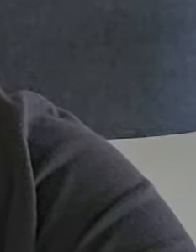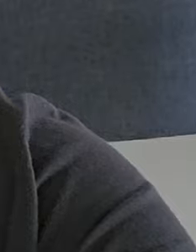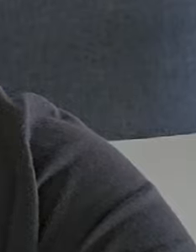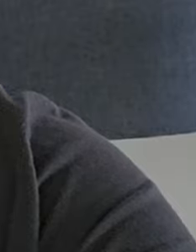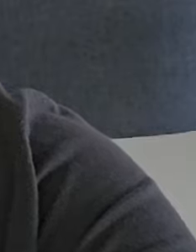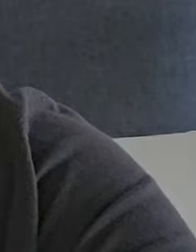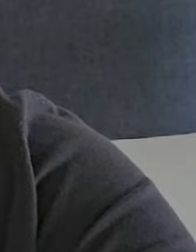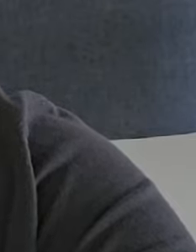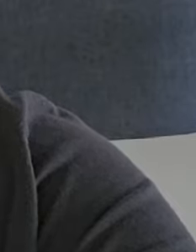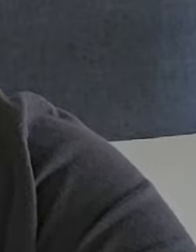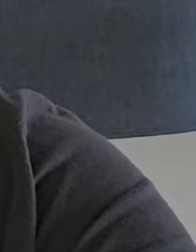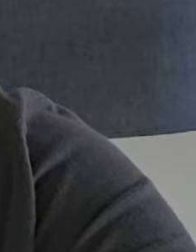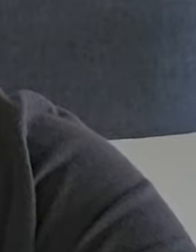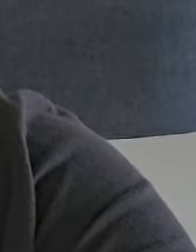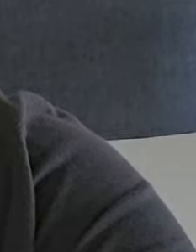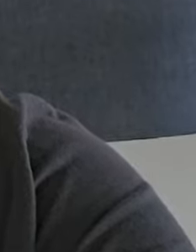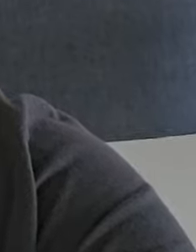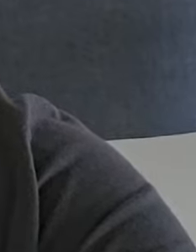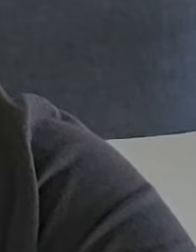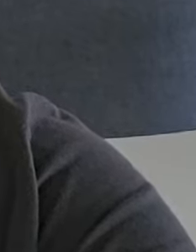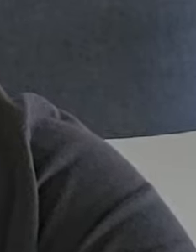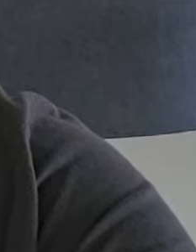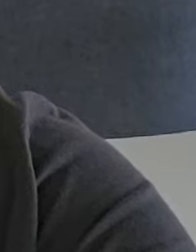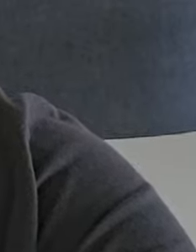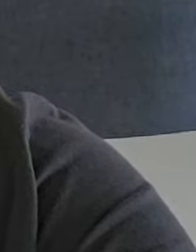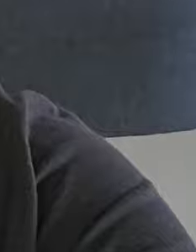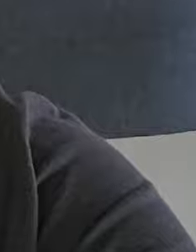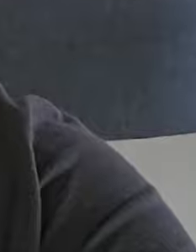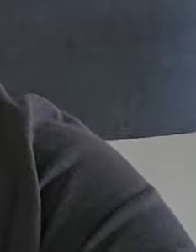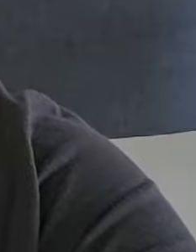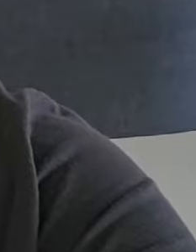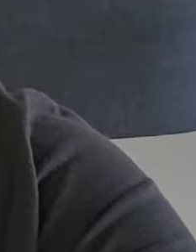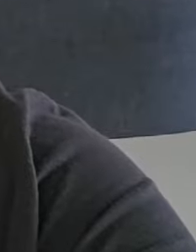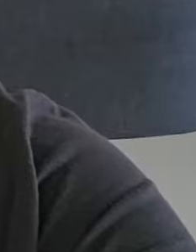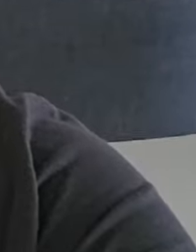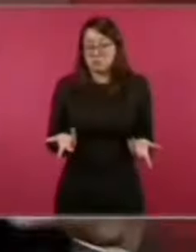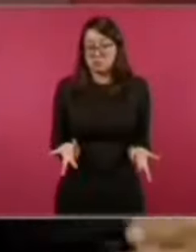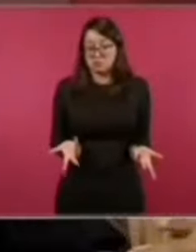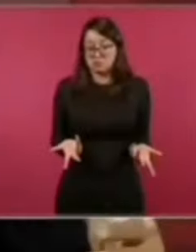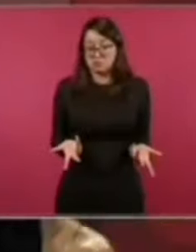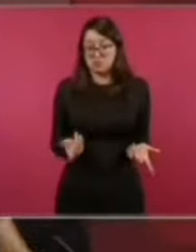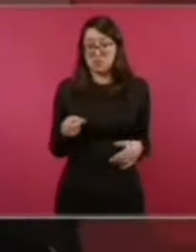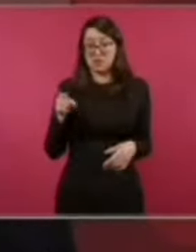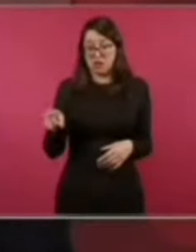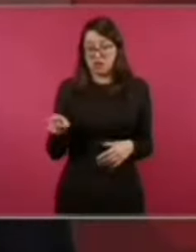acaba aceptando que López Obrador no le faltó al respeto y ya cambia de tema.